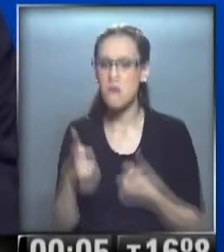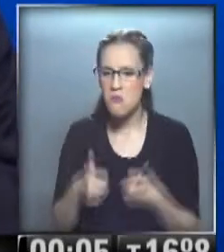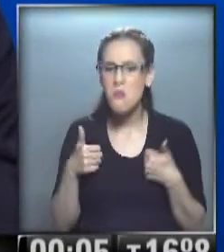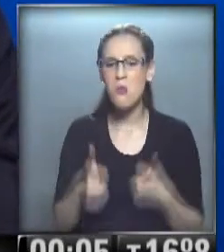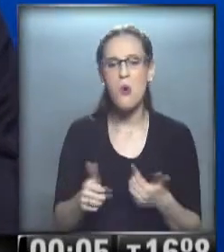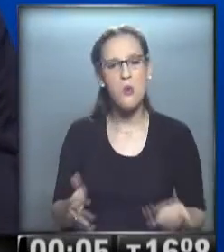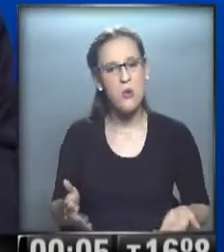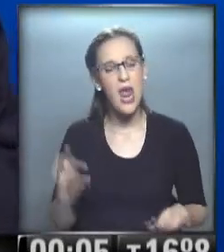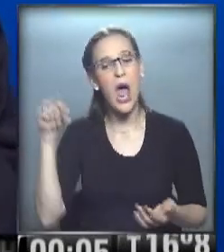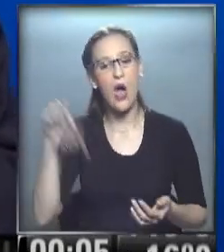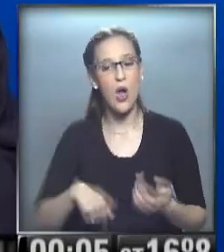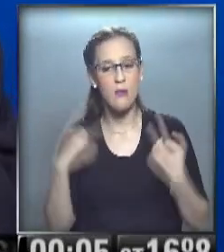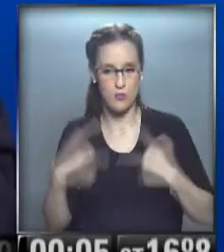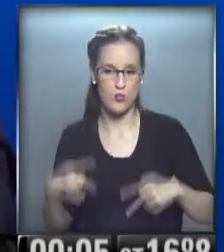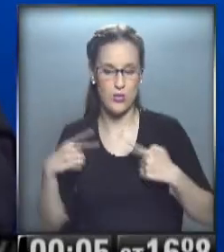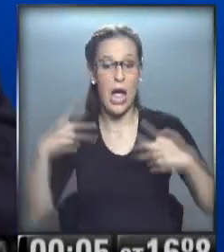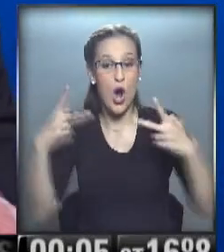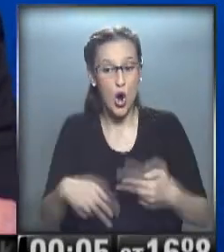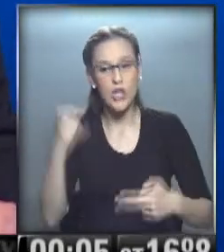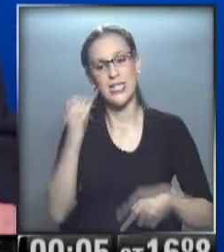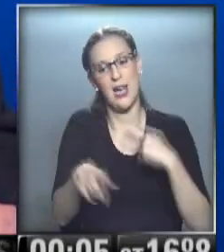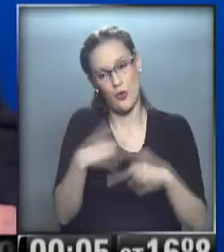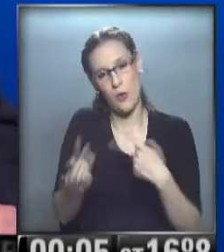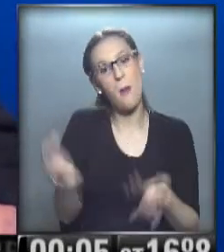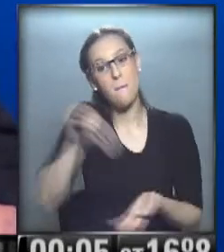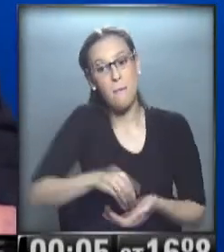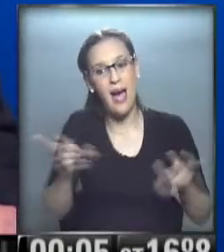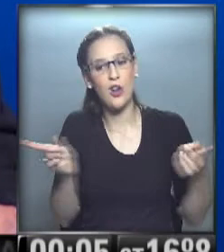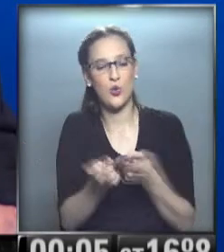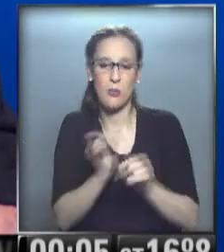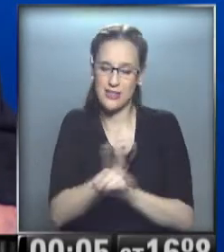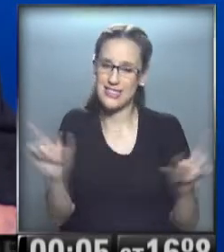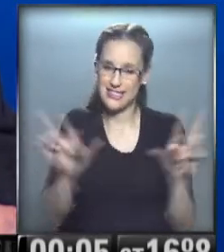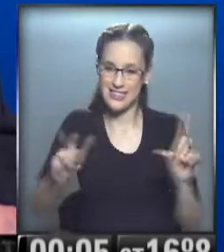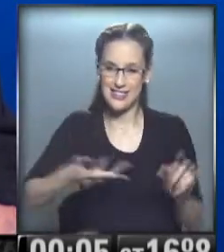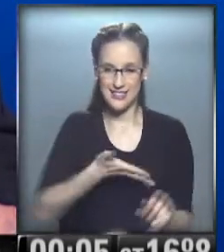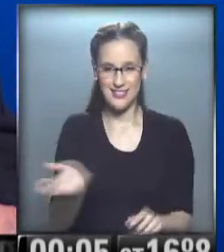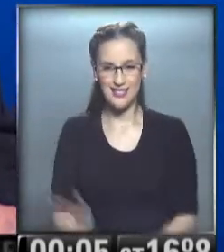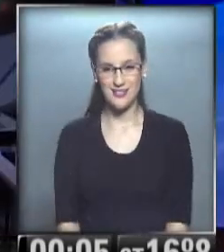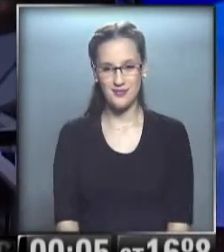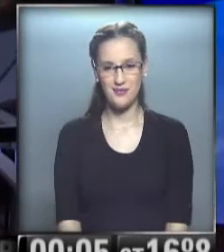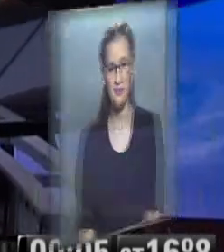nos vamos a ir escuchando un poco a Los Espíritus al corte. Ya volvemos con más resumen de noticias de la televisión pública.